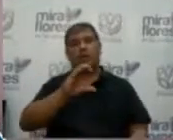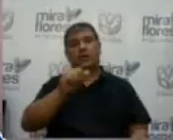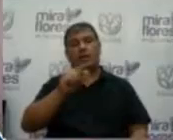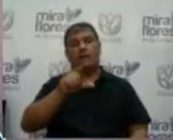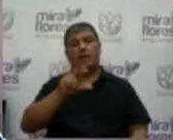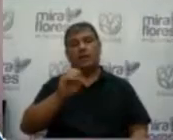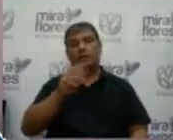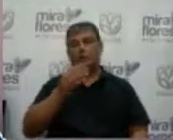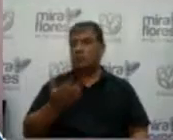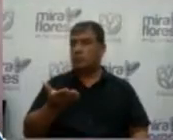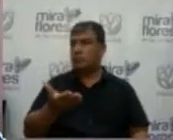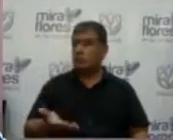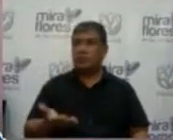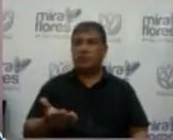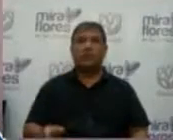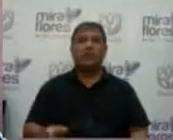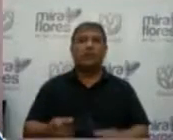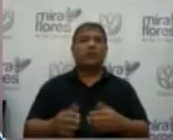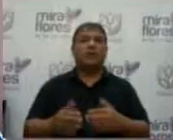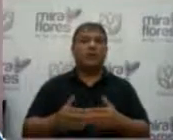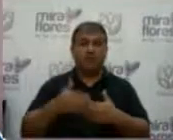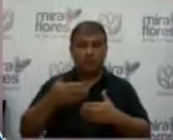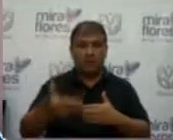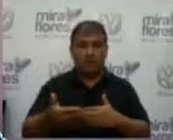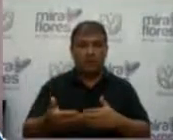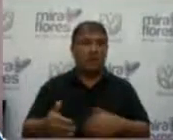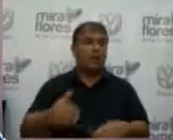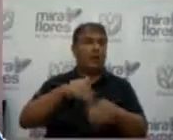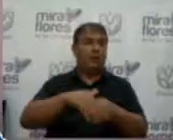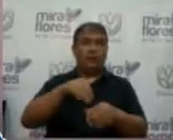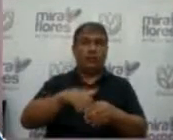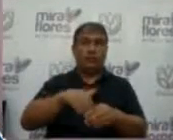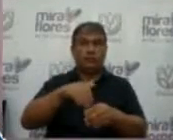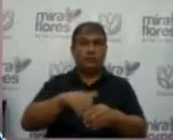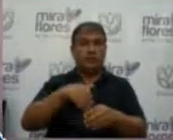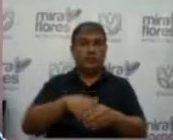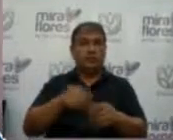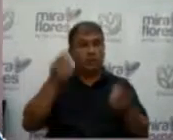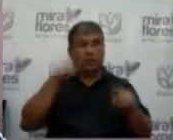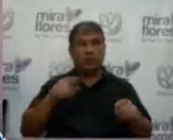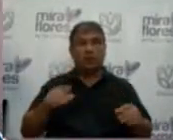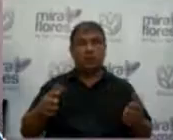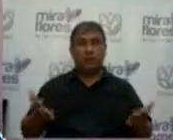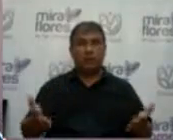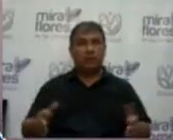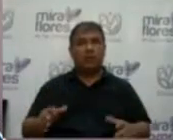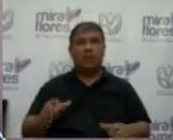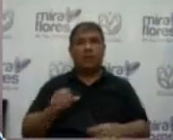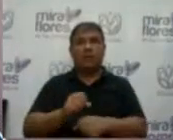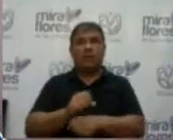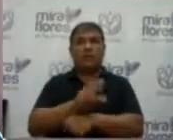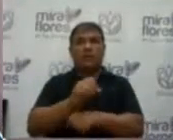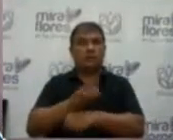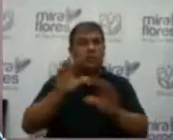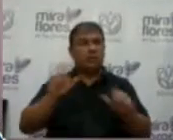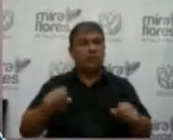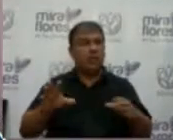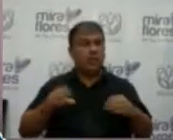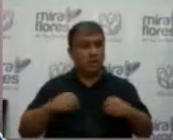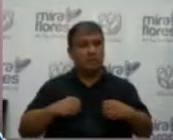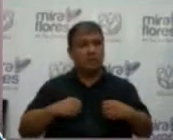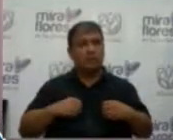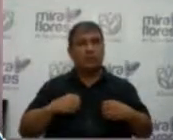por su intervención y de pasar a lo que es la votación del acuerdo que tenemos. Aquellos miembros del Consejo que estén a favor de aprobar el